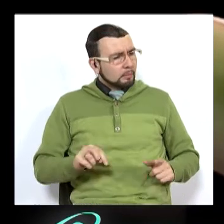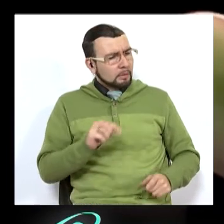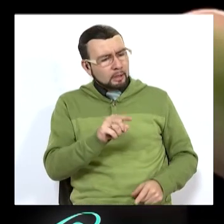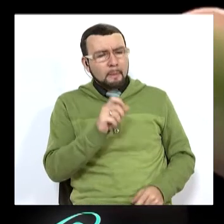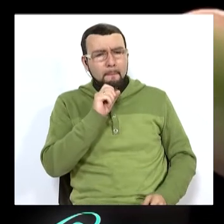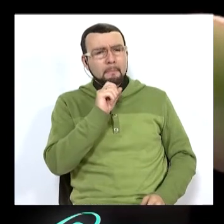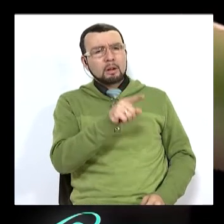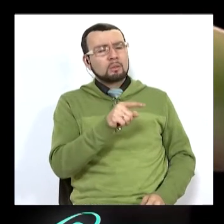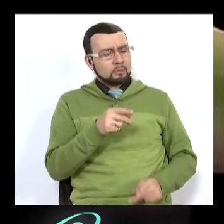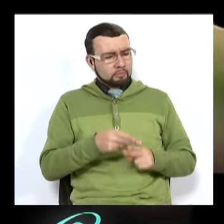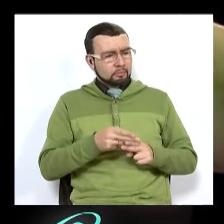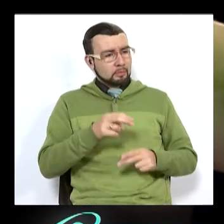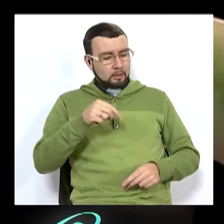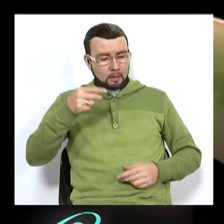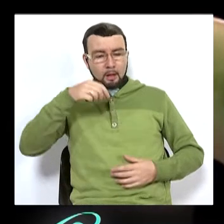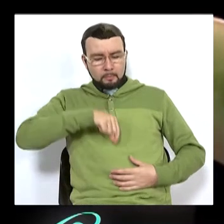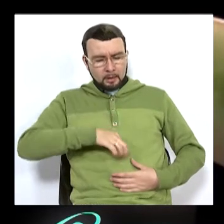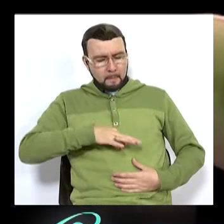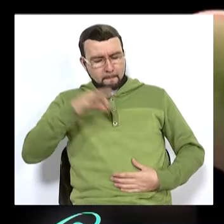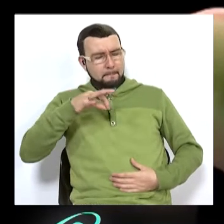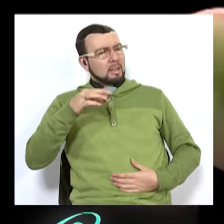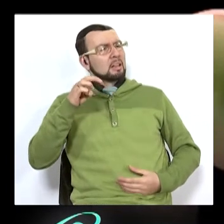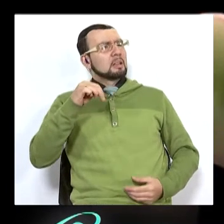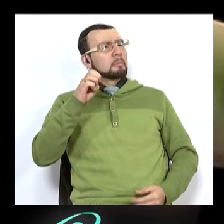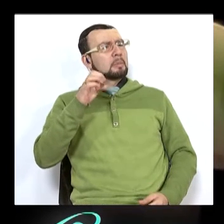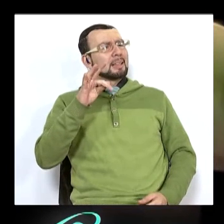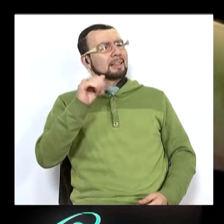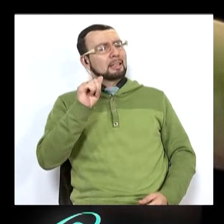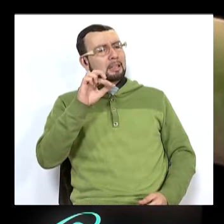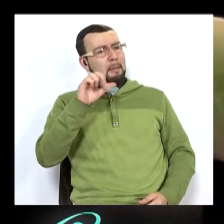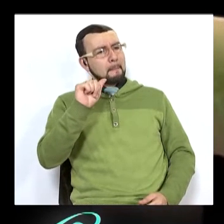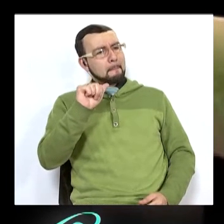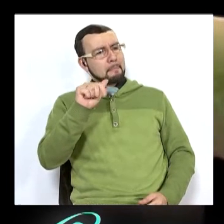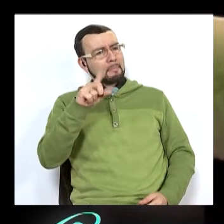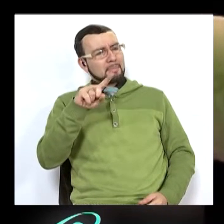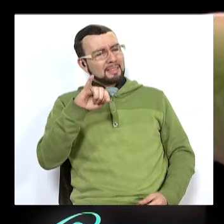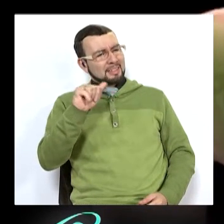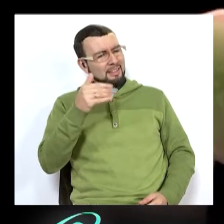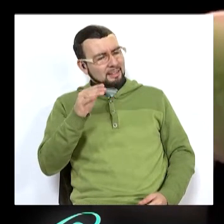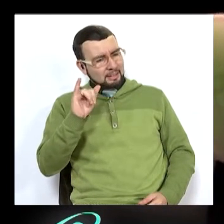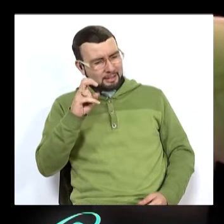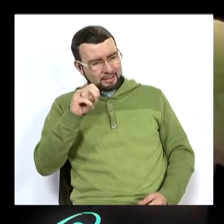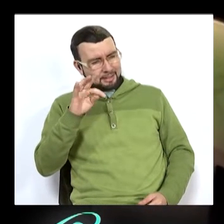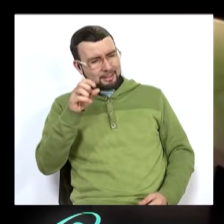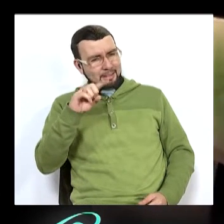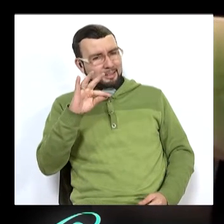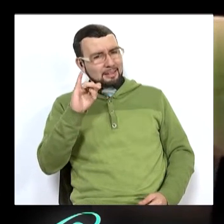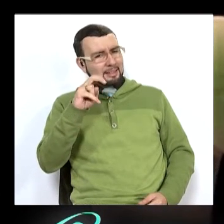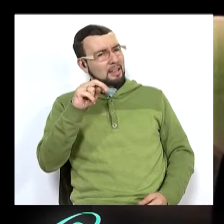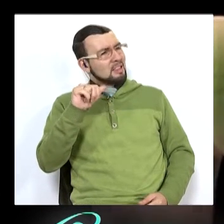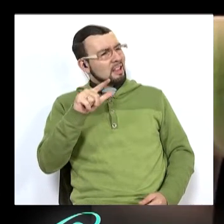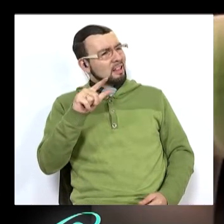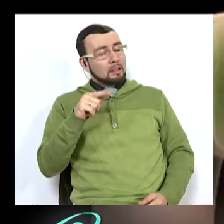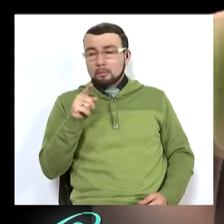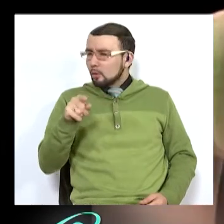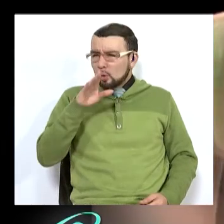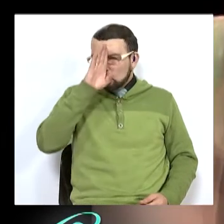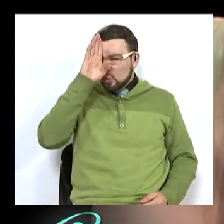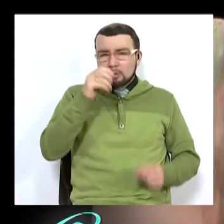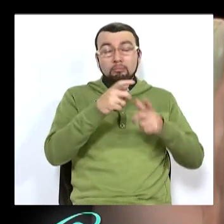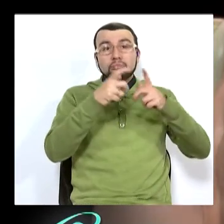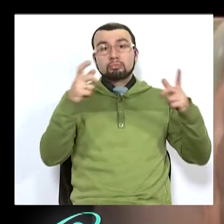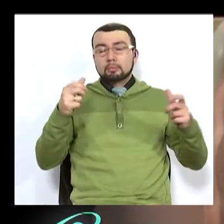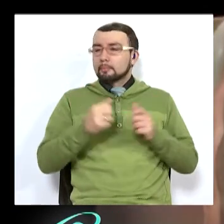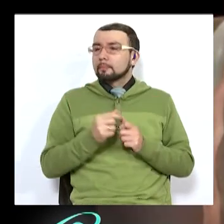intestinal. Bueno, es un hallazgo que es muy común en las endoscopias, en el reporte de las biopsias. Simplemente